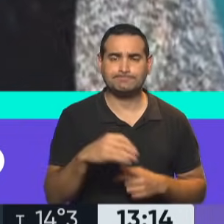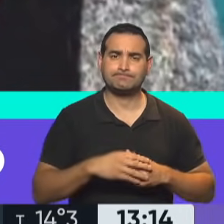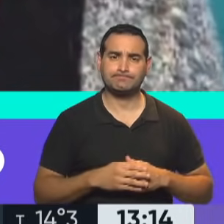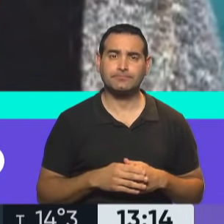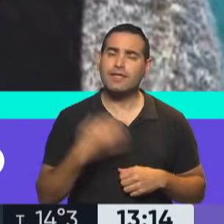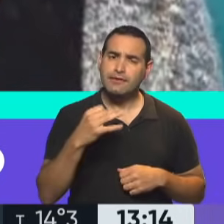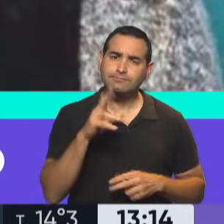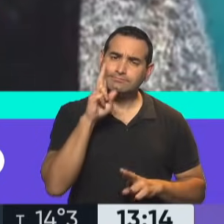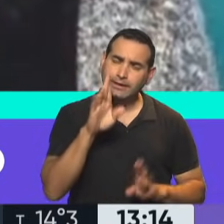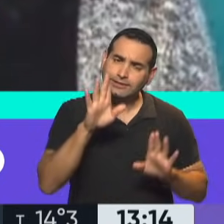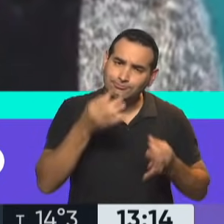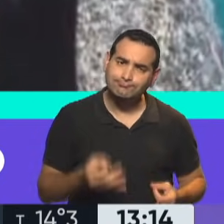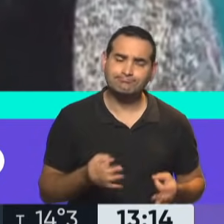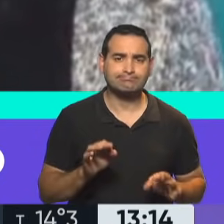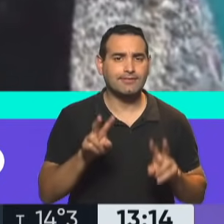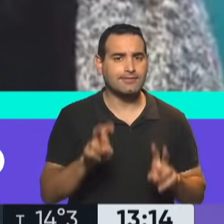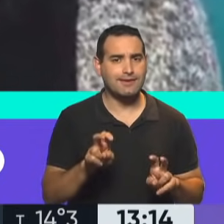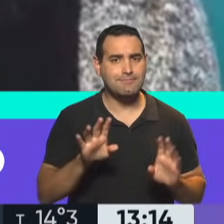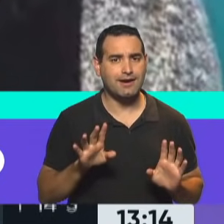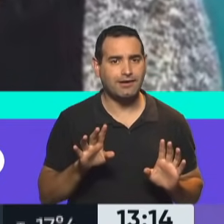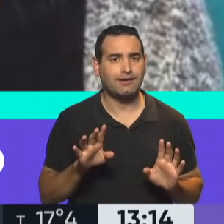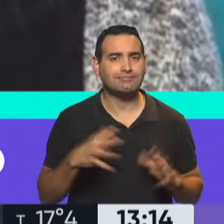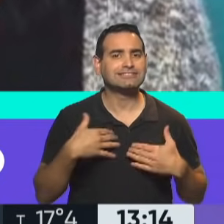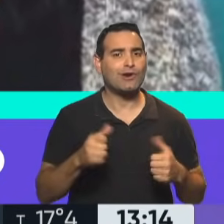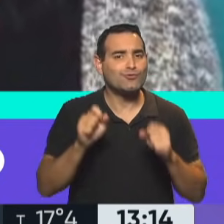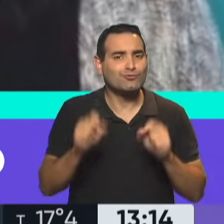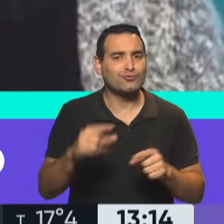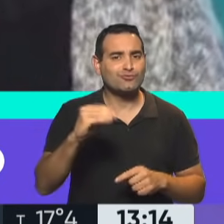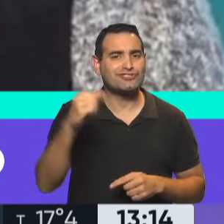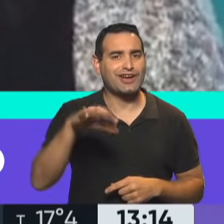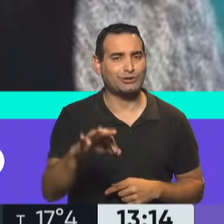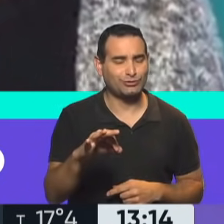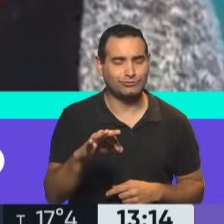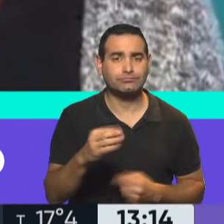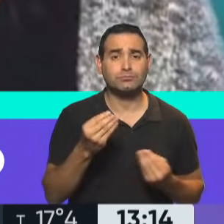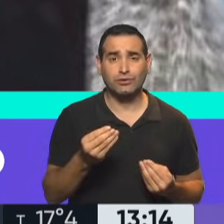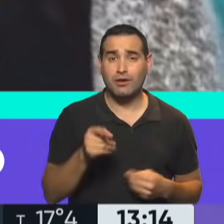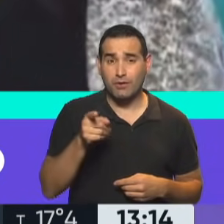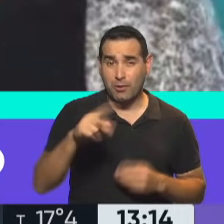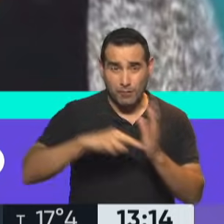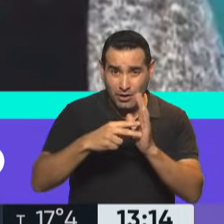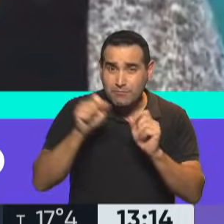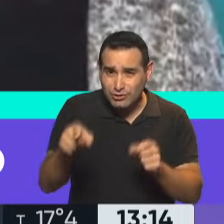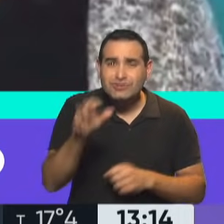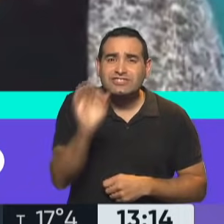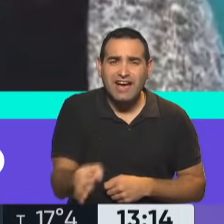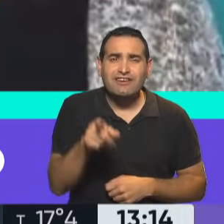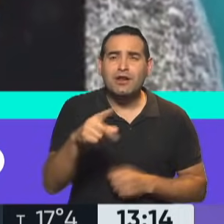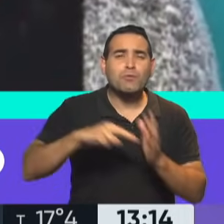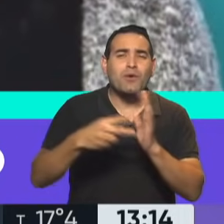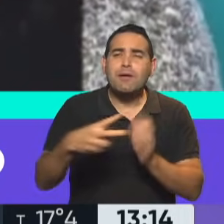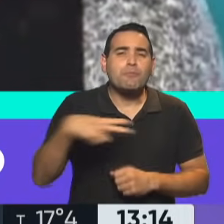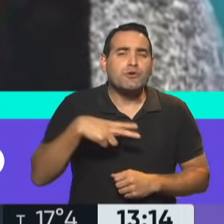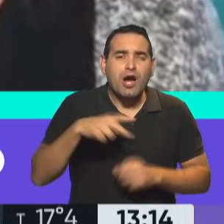que ser muy respetuosos a la hora de hablar del estado de salud de Chano, porque lo que le pasa a él solo lo sabe él y su entorno